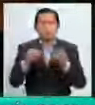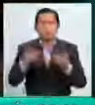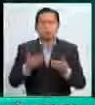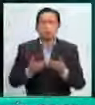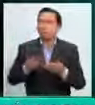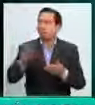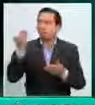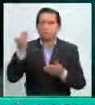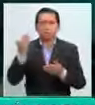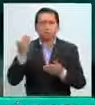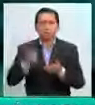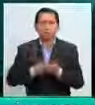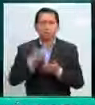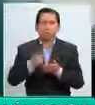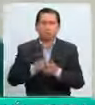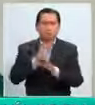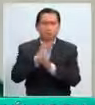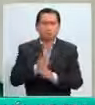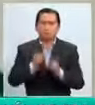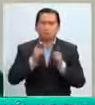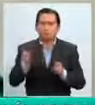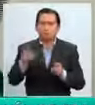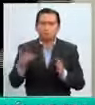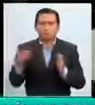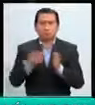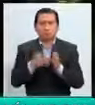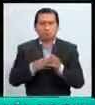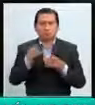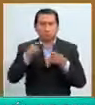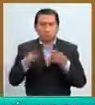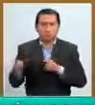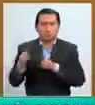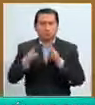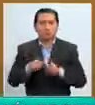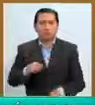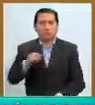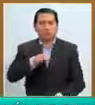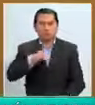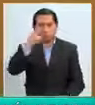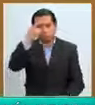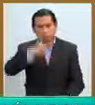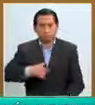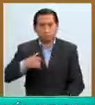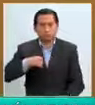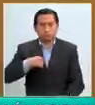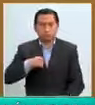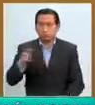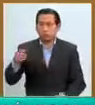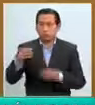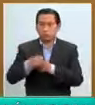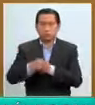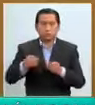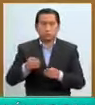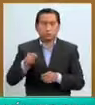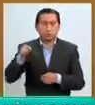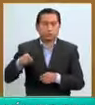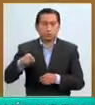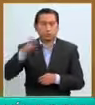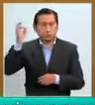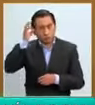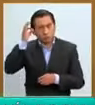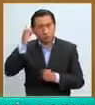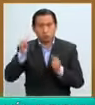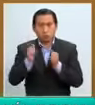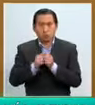en las anteriores ocasiones en las proposiciones acusatorias. Mi persona, en la sede de la Fiscalía General, a través